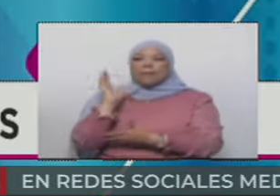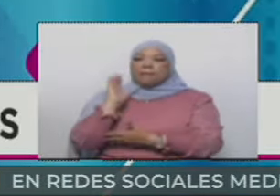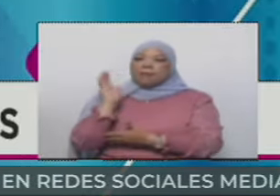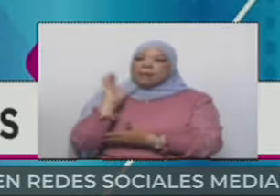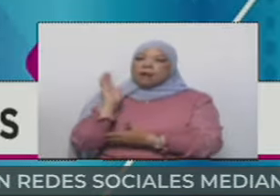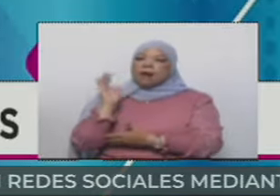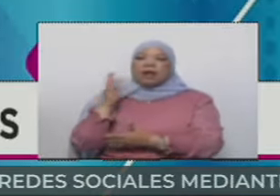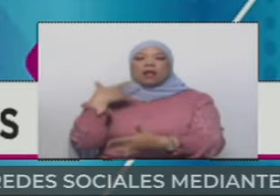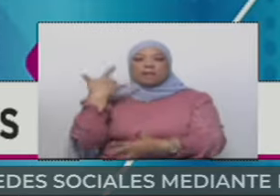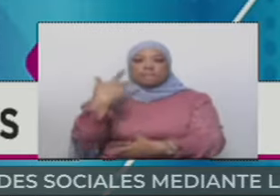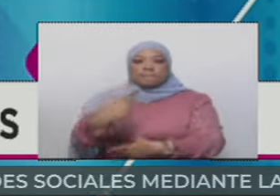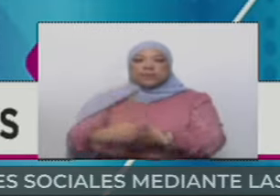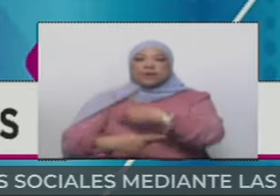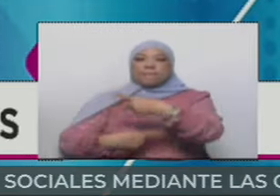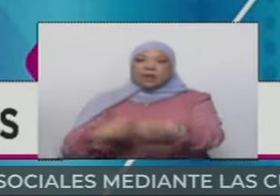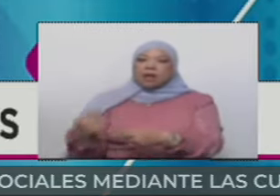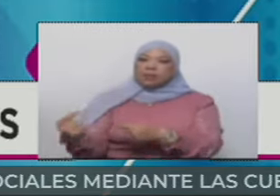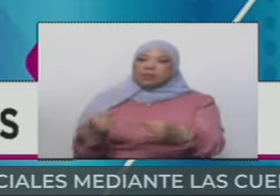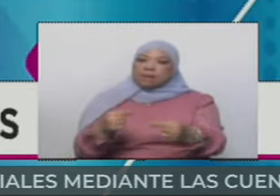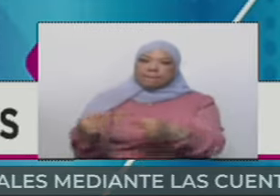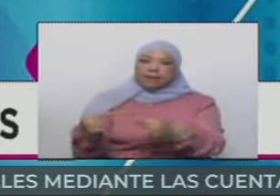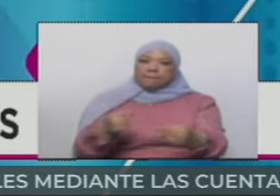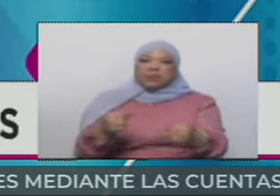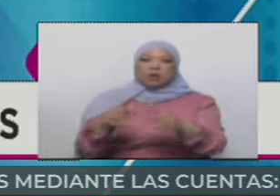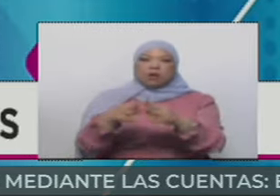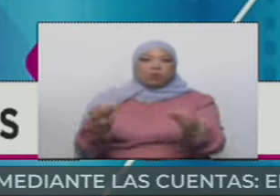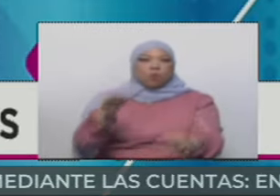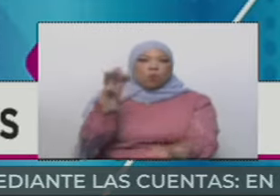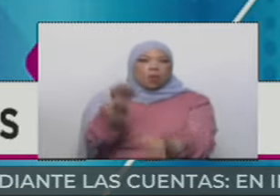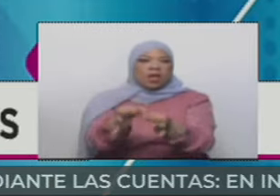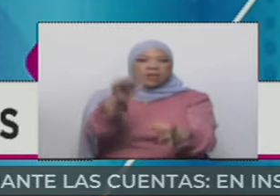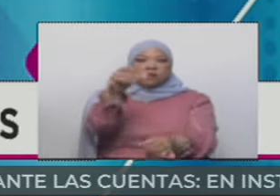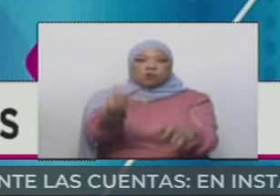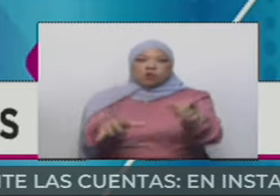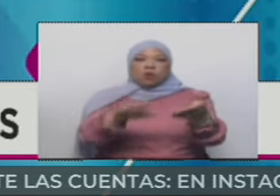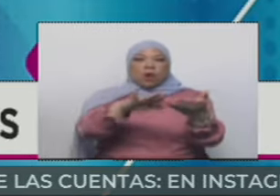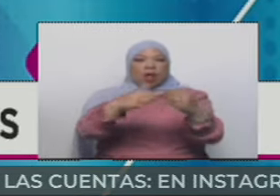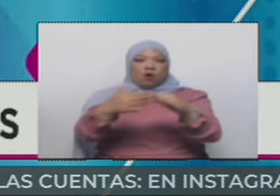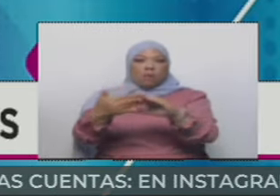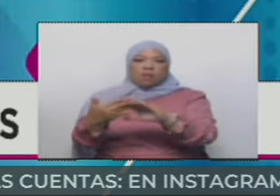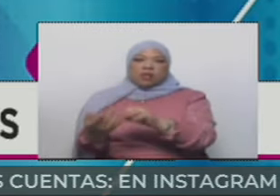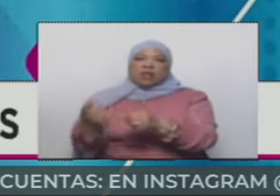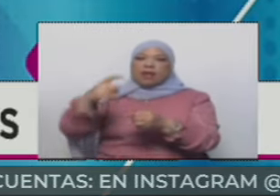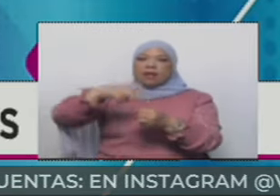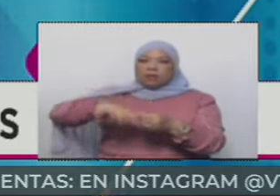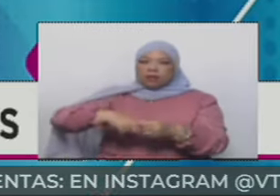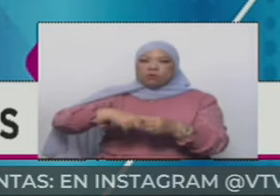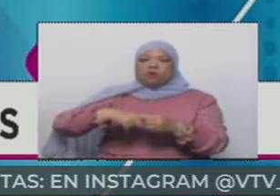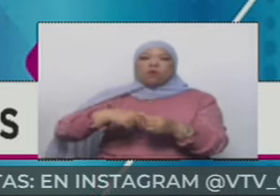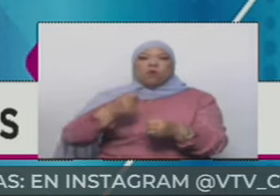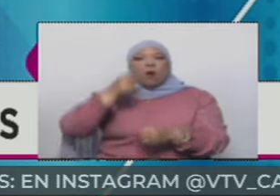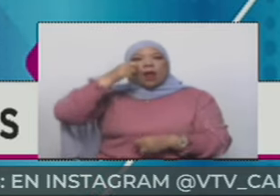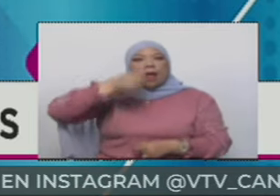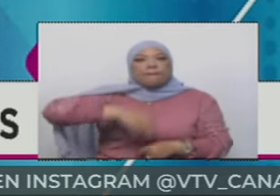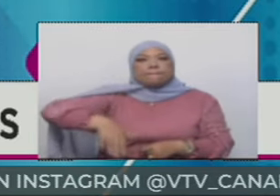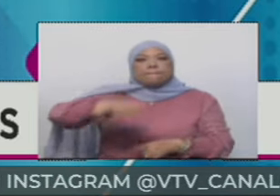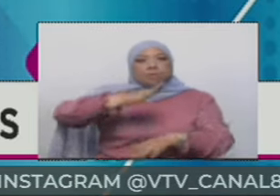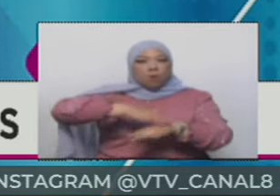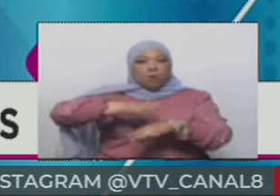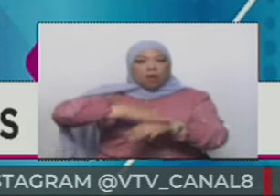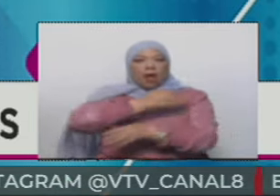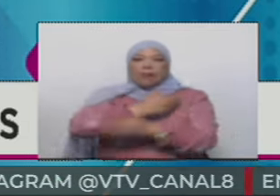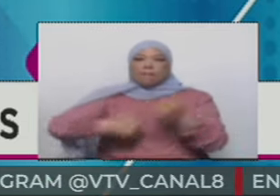ha sido todo un éxito, porque nosotros no convocamos solo al pueblo a votar, no.